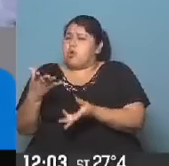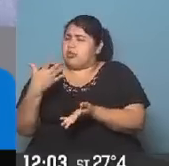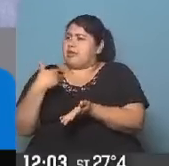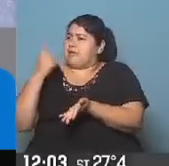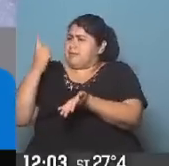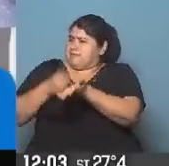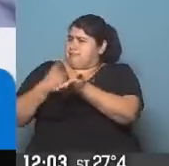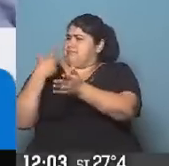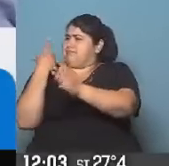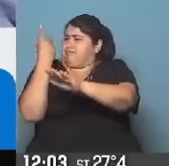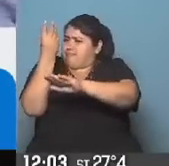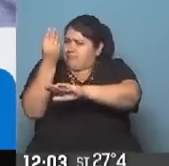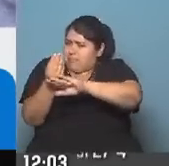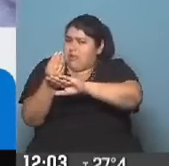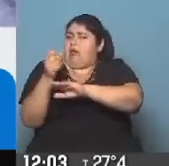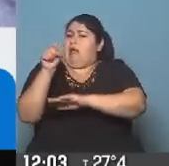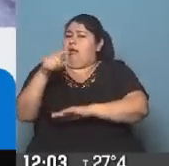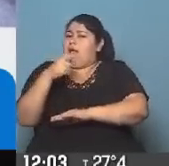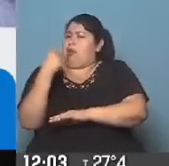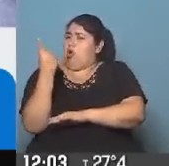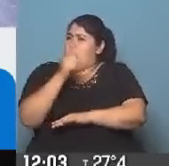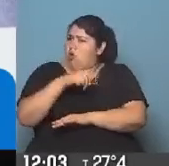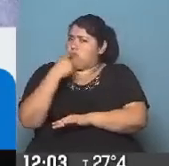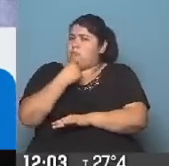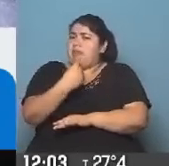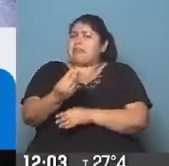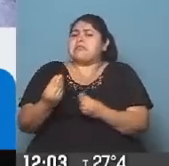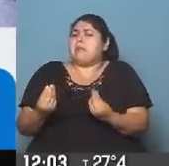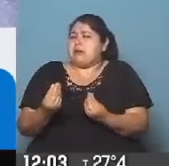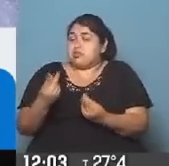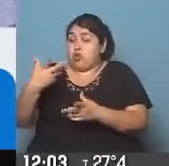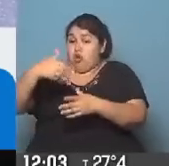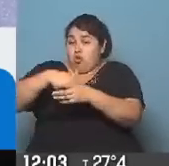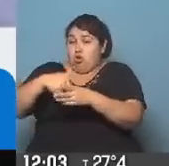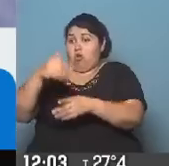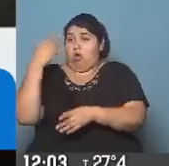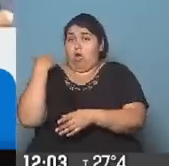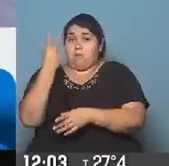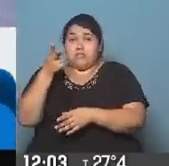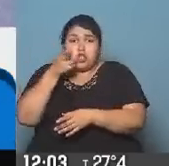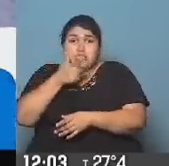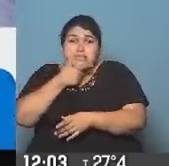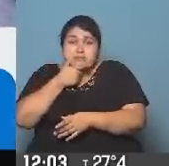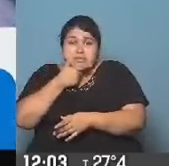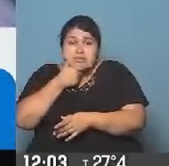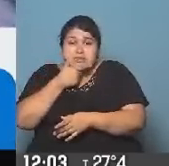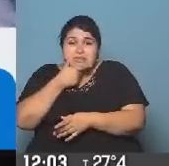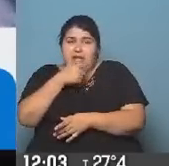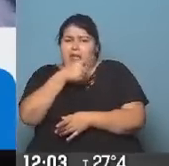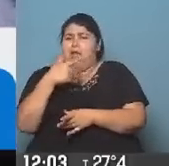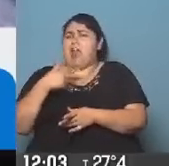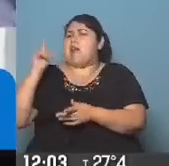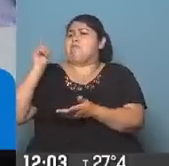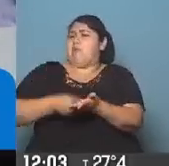la conducción si Armando Cavalieri dice que es el secretario general de la Capital Federal? ¿Qué pasó en las elecciones del 28 de septiembre pasado? Porque él, solamente él, dice